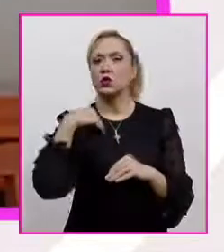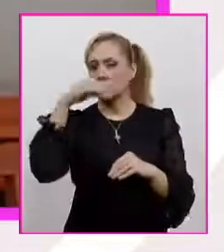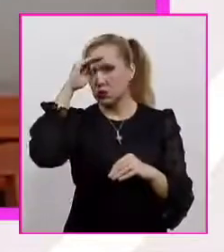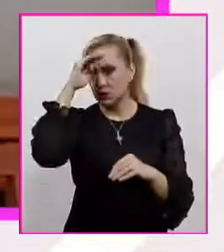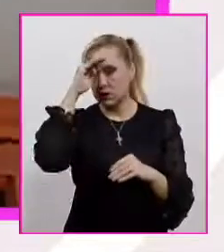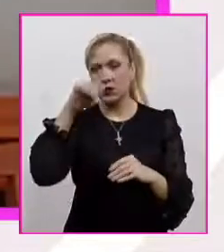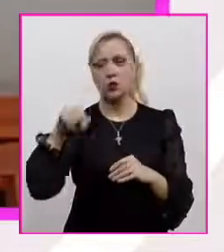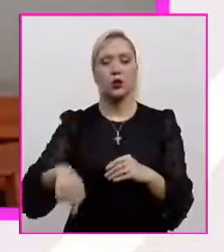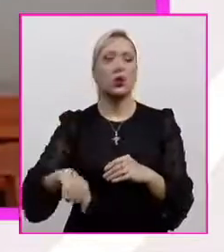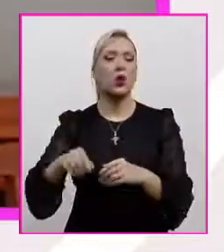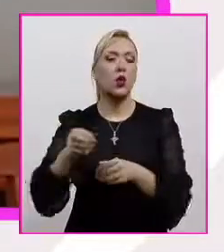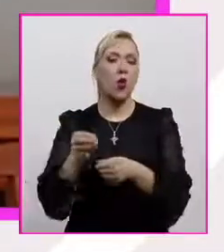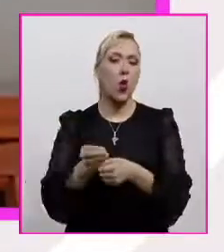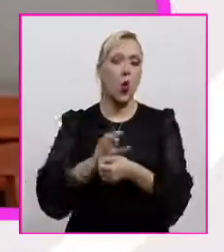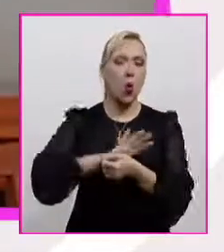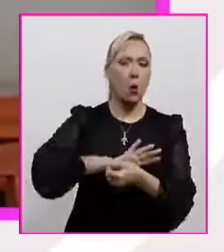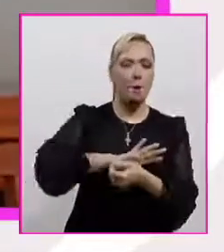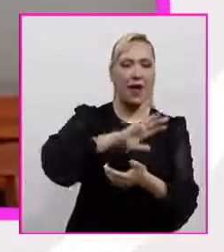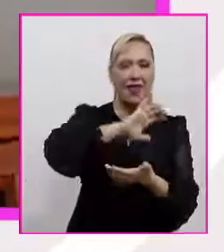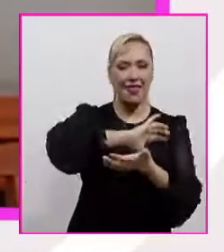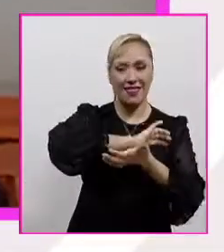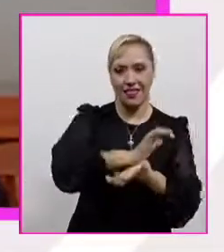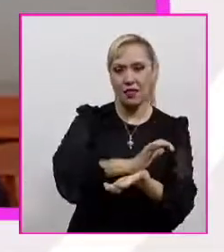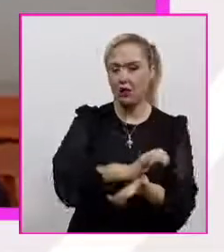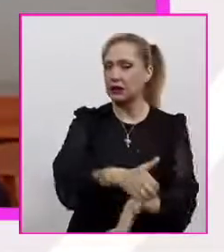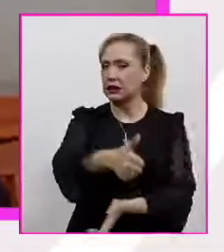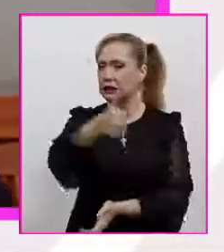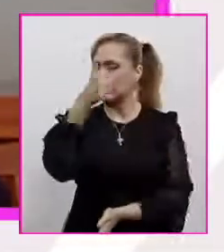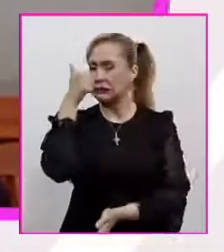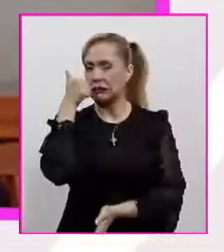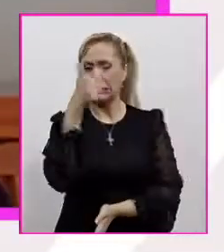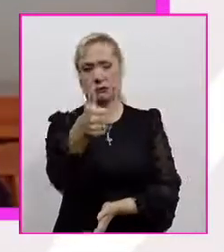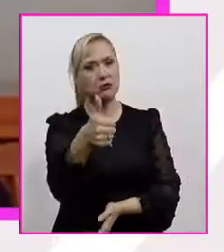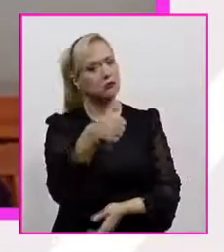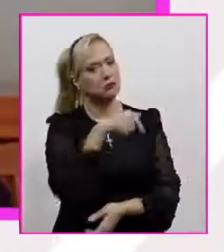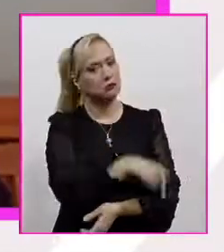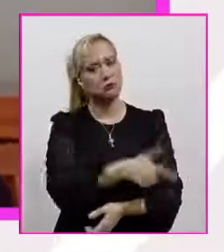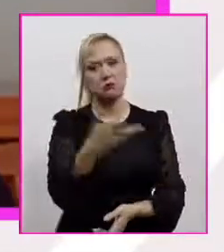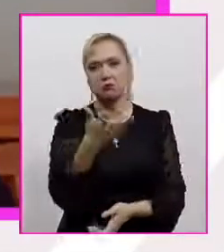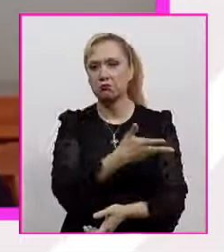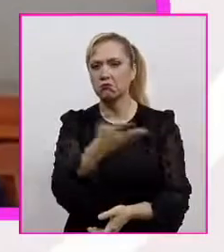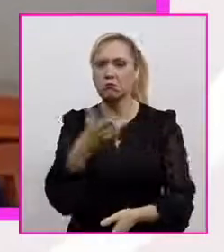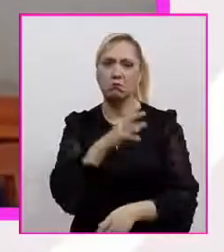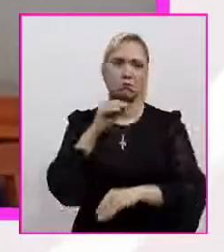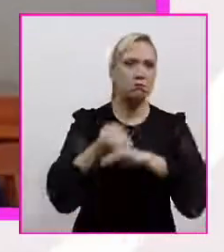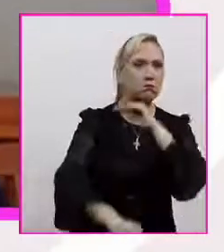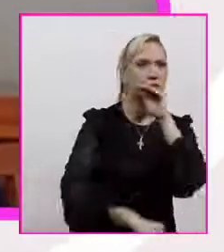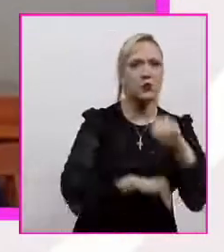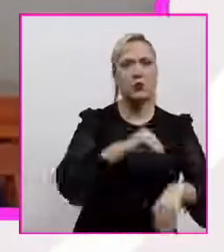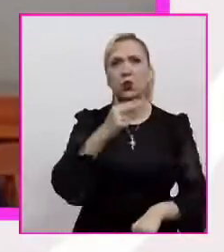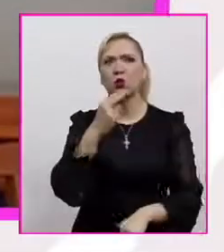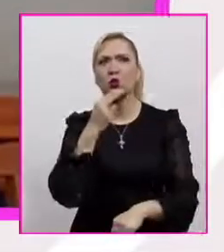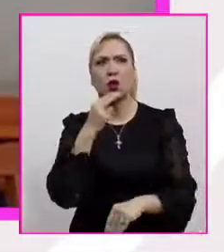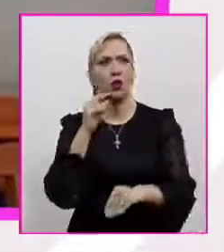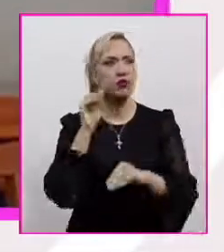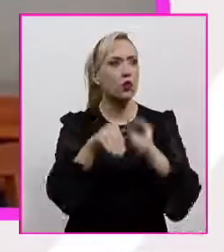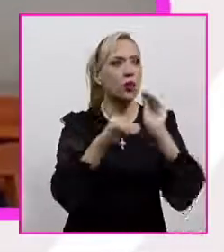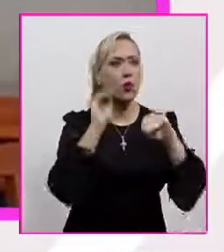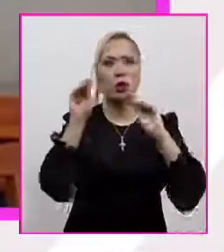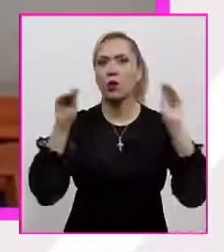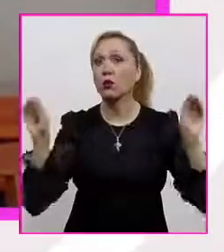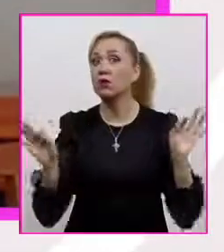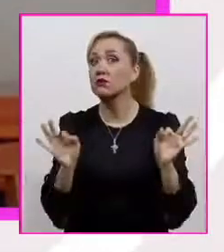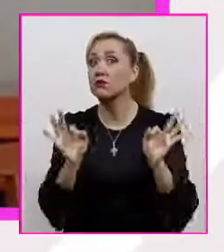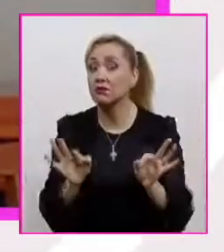de COPRED en eso lo ha sabido interpretar y usar muy bien